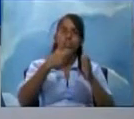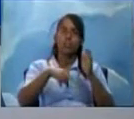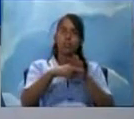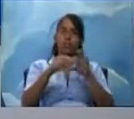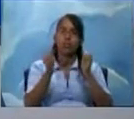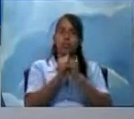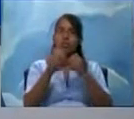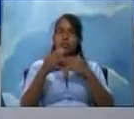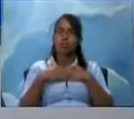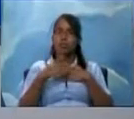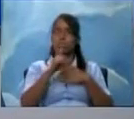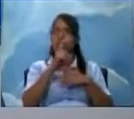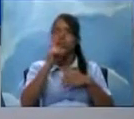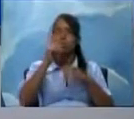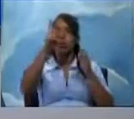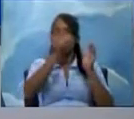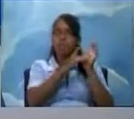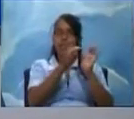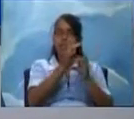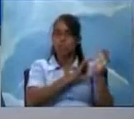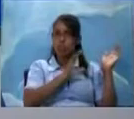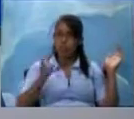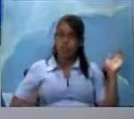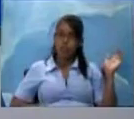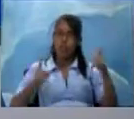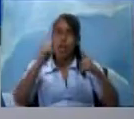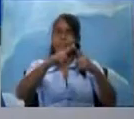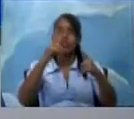dígalo conmigo en el nombre del Señor.